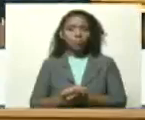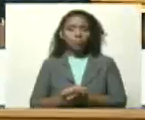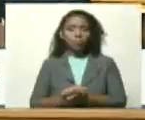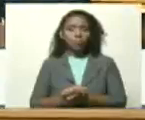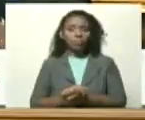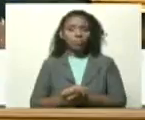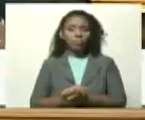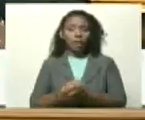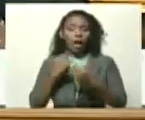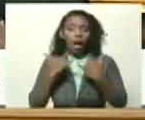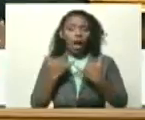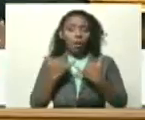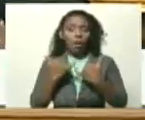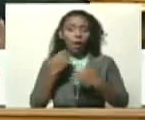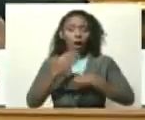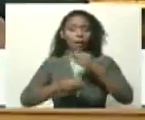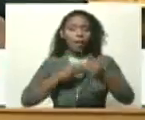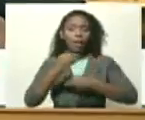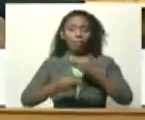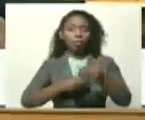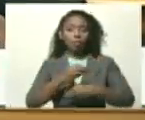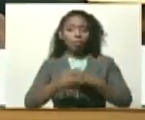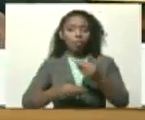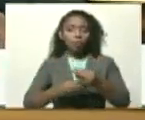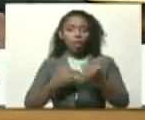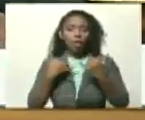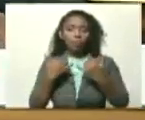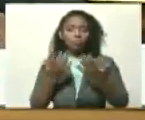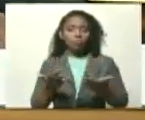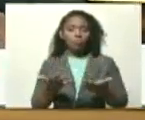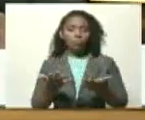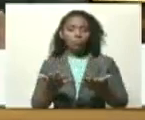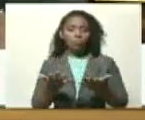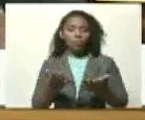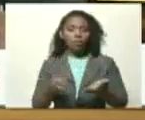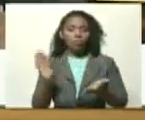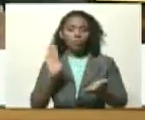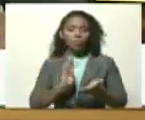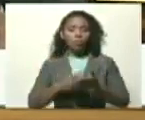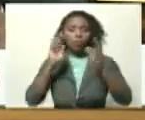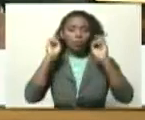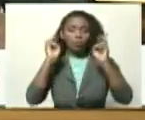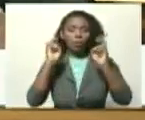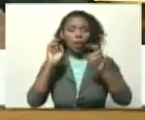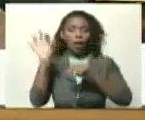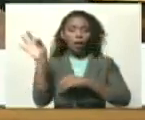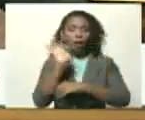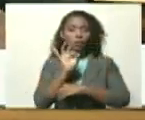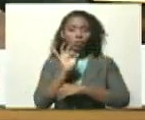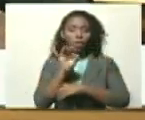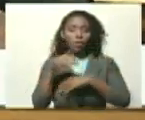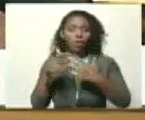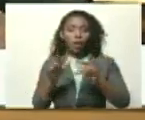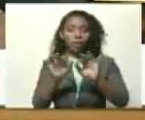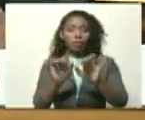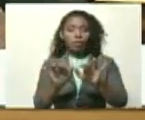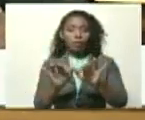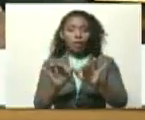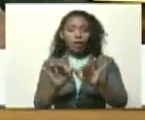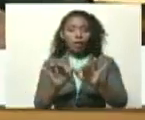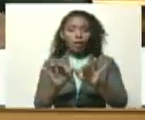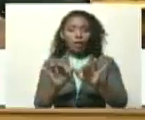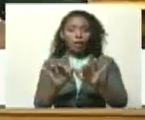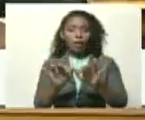Vamos a proceder a las consideraciones para la elección de la secretaria